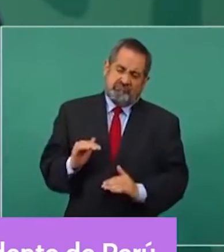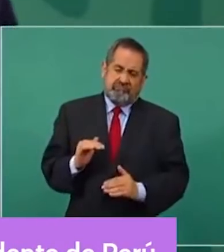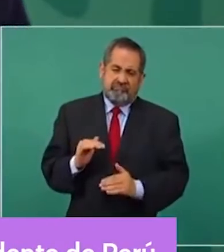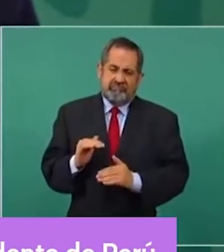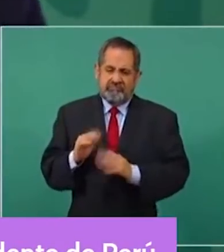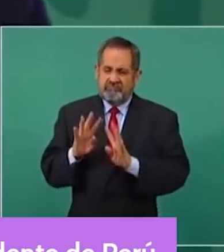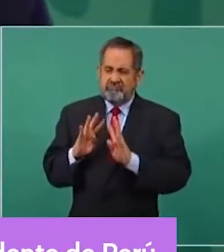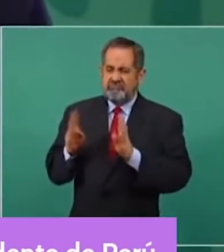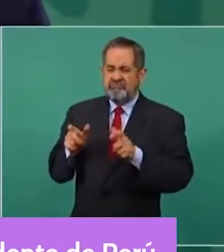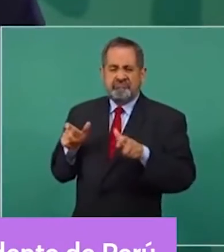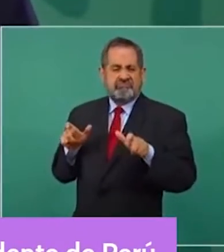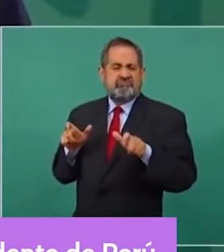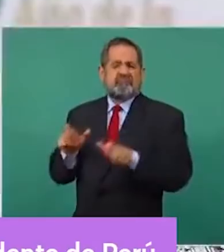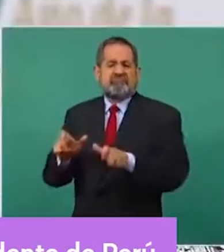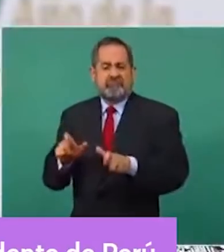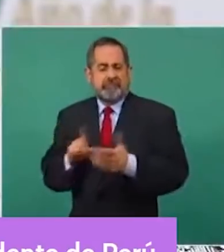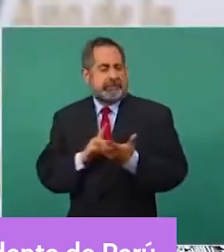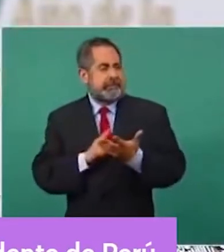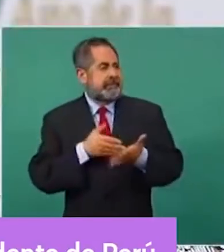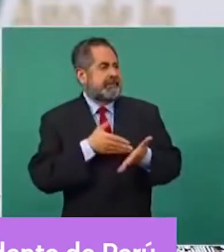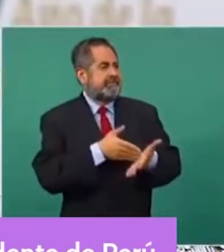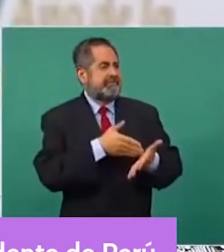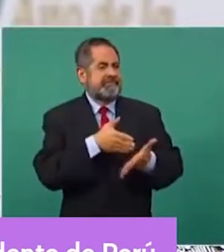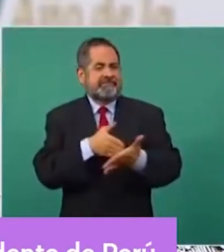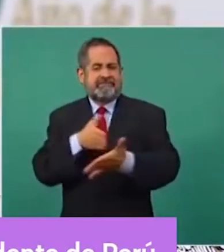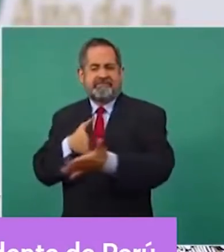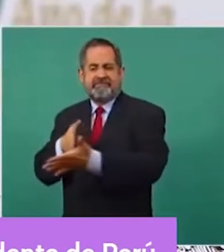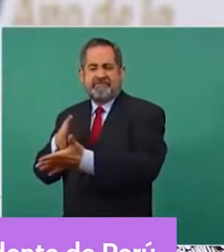pudieran rodear y tenerlo